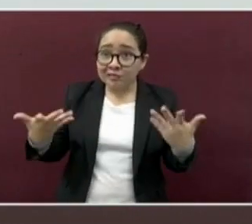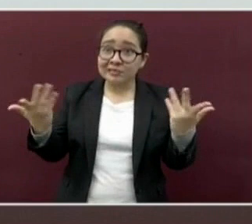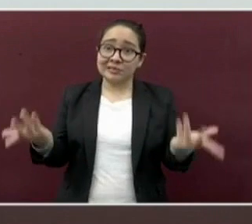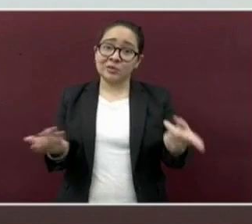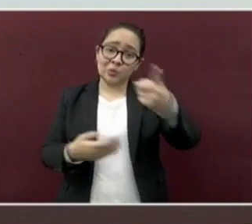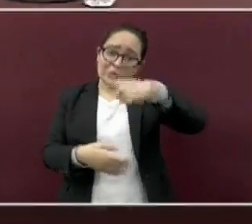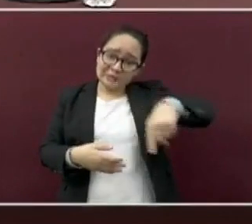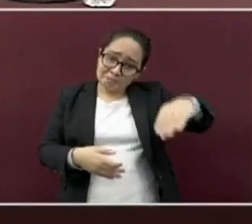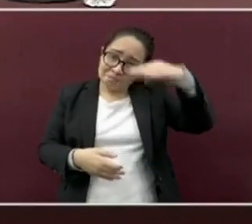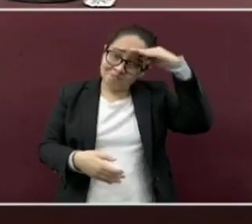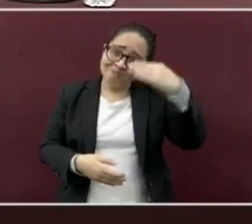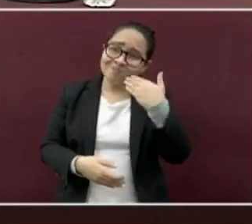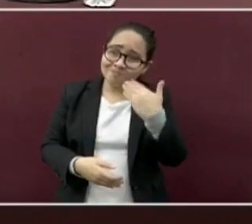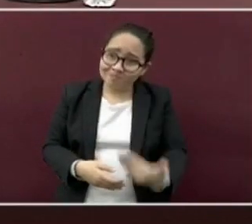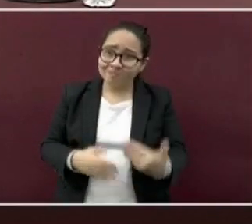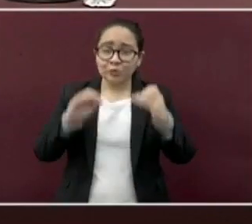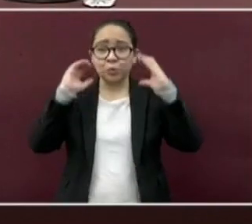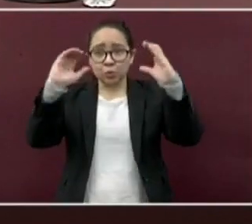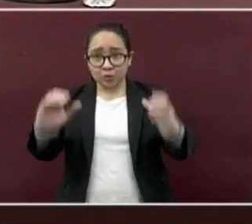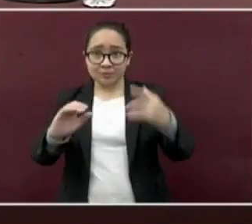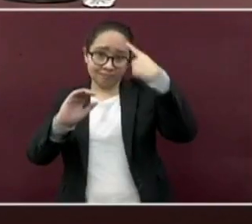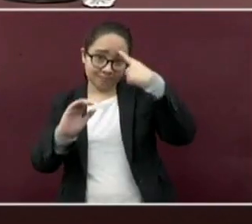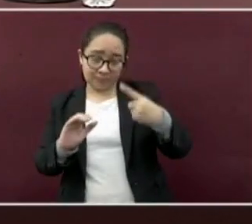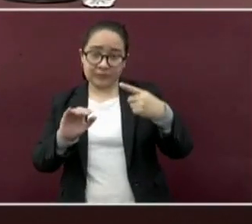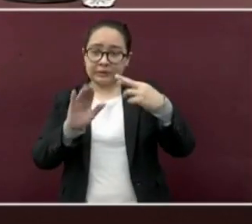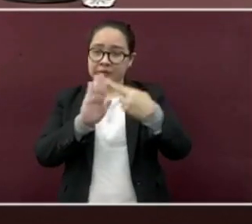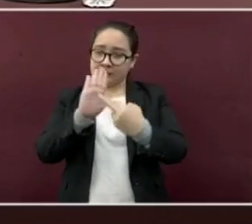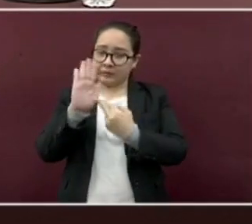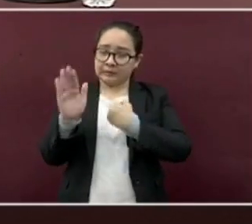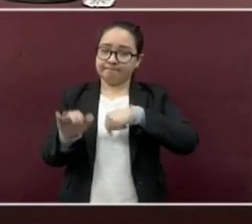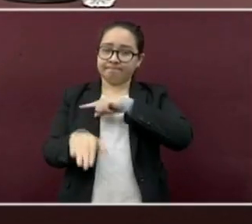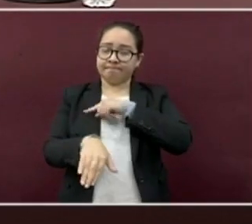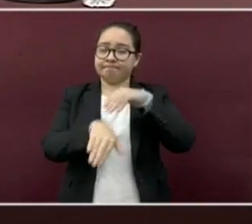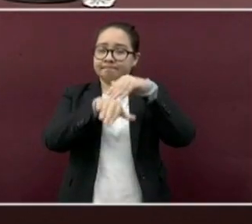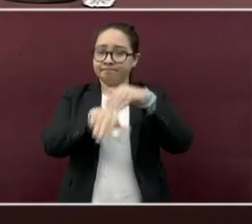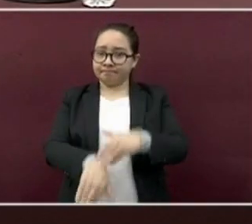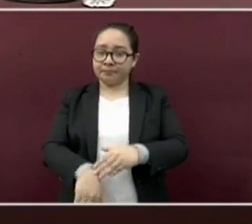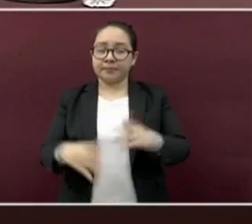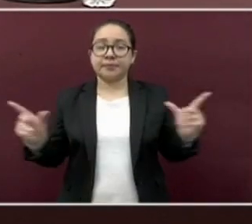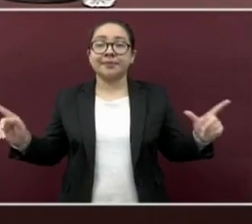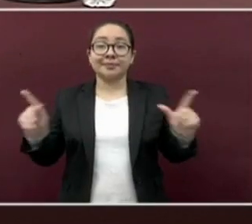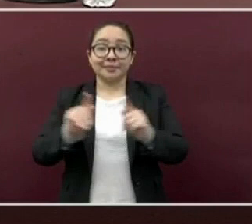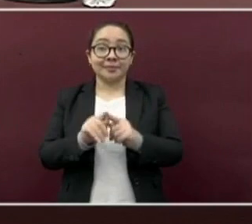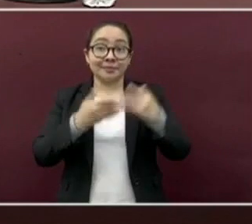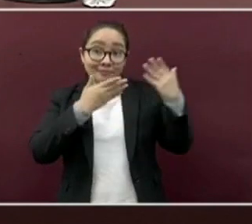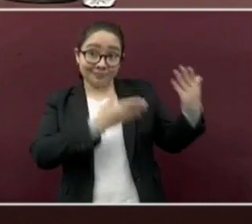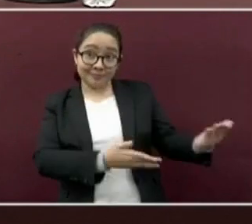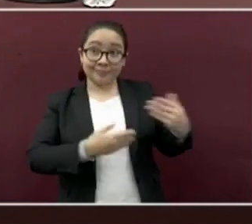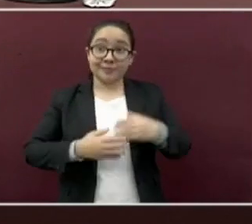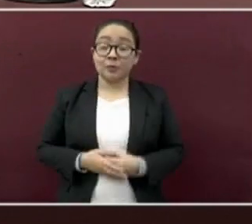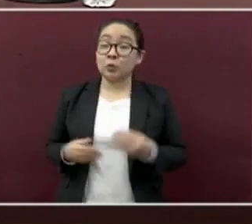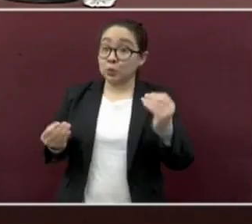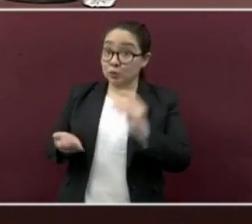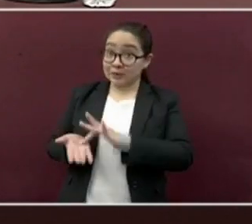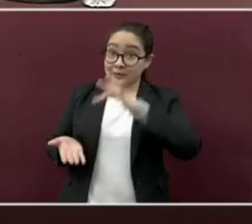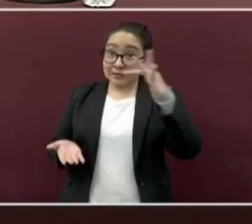no bajemos la guardia. Regreso la voz al doctor Roberto Ramos Salor. Muchísimas gracias, doctora.